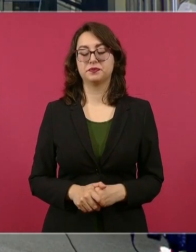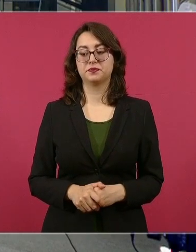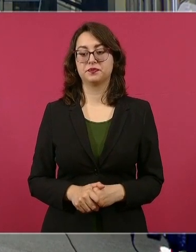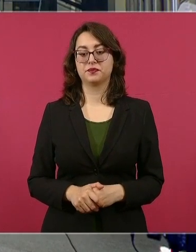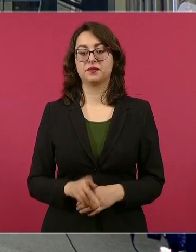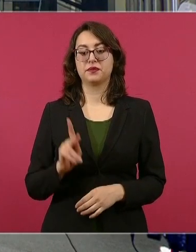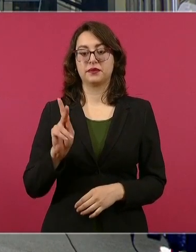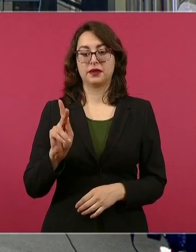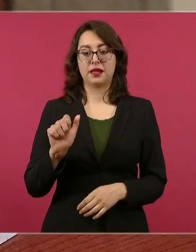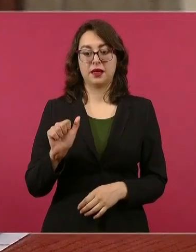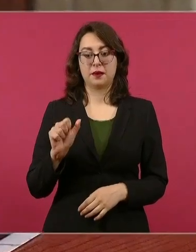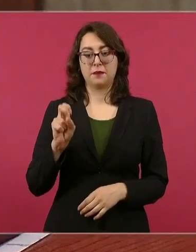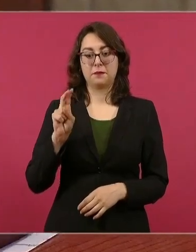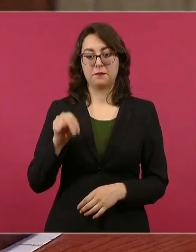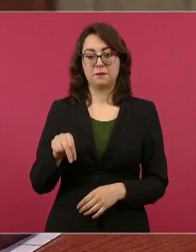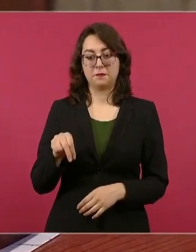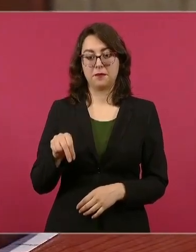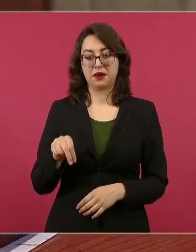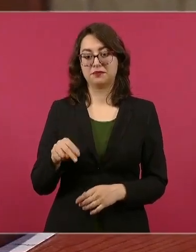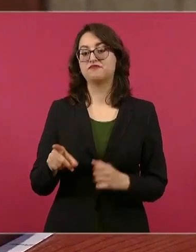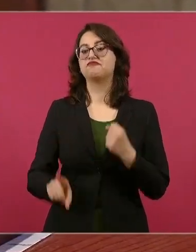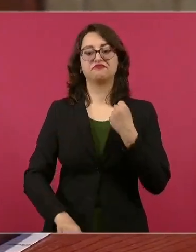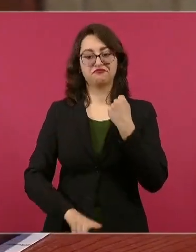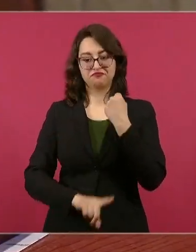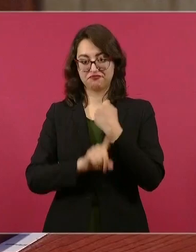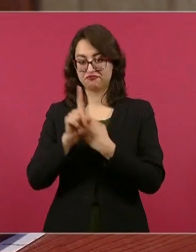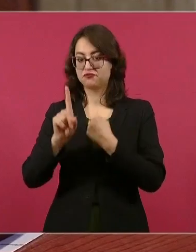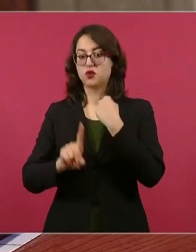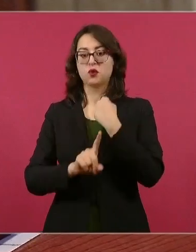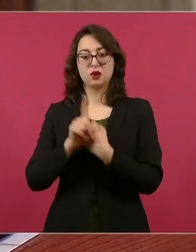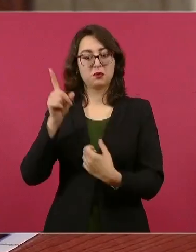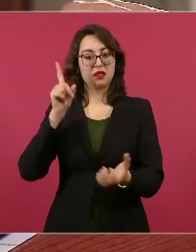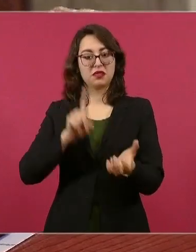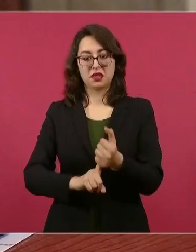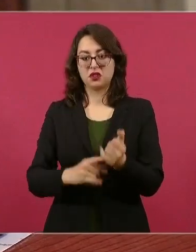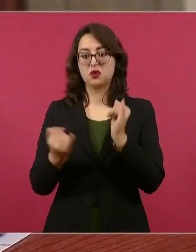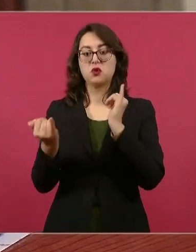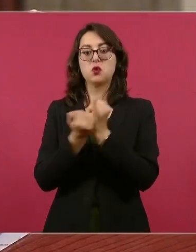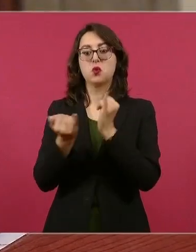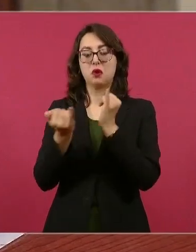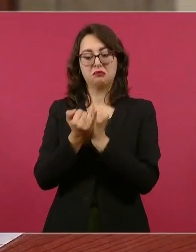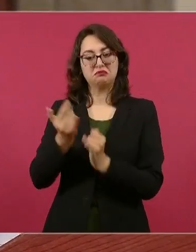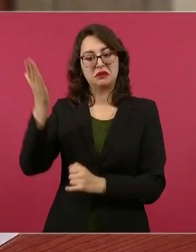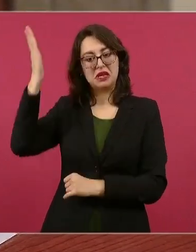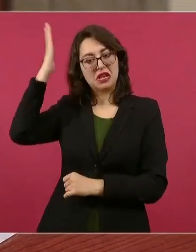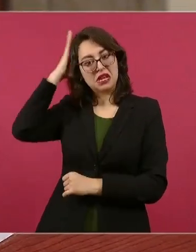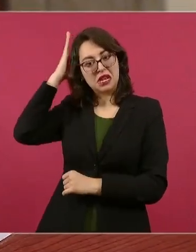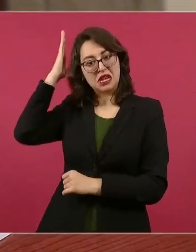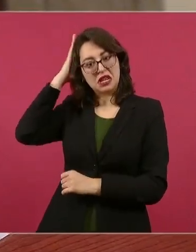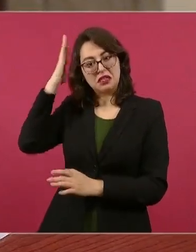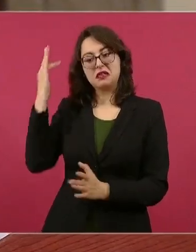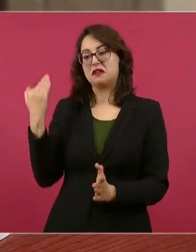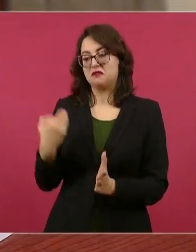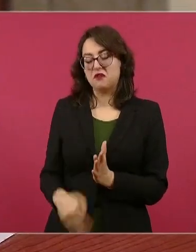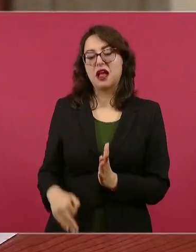El PAN padece el mismo problema de liderazgos. Aquí es más